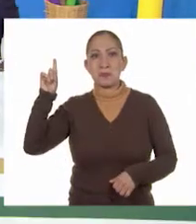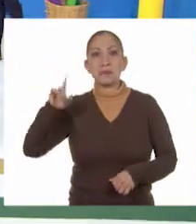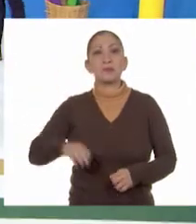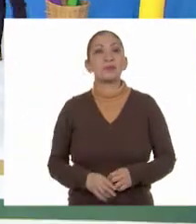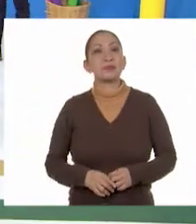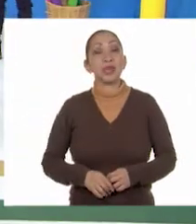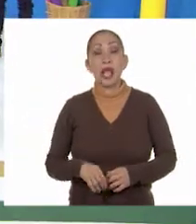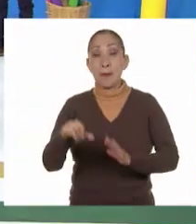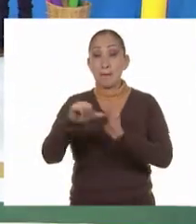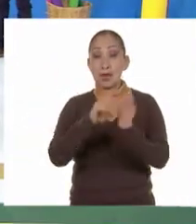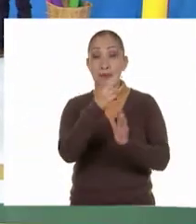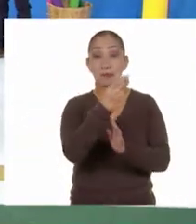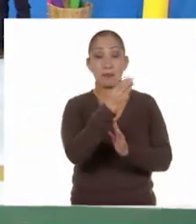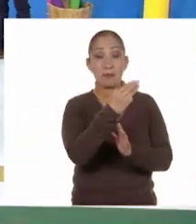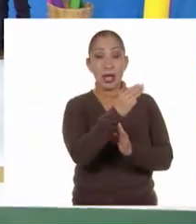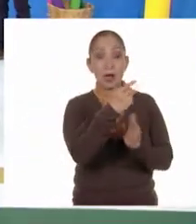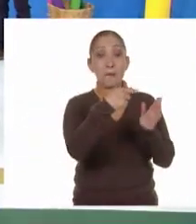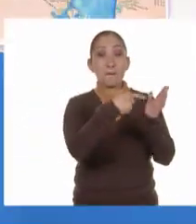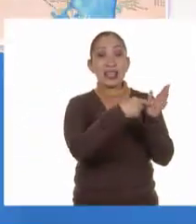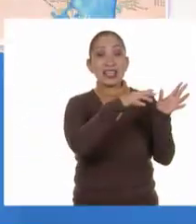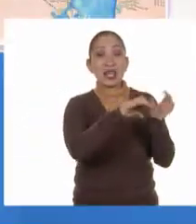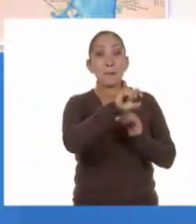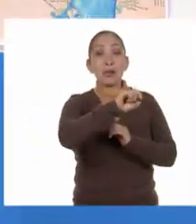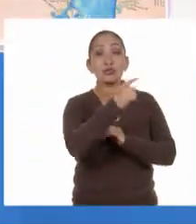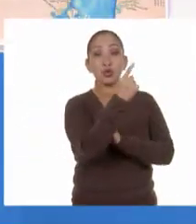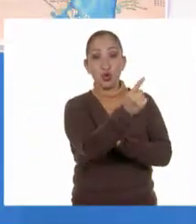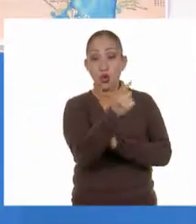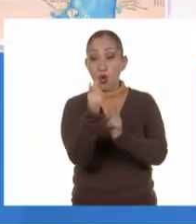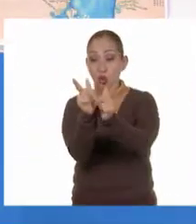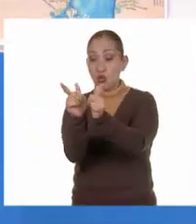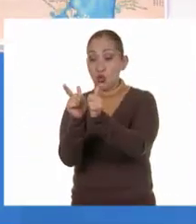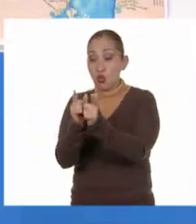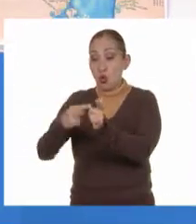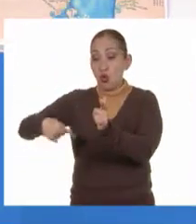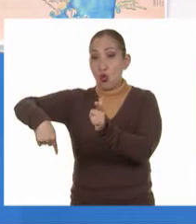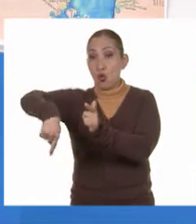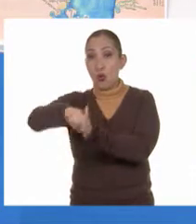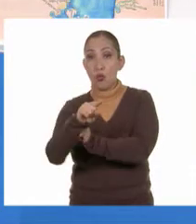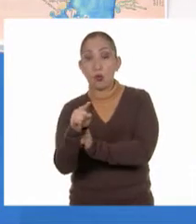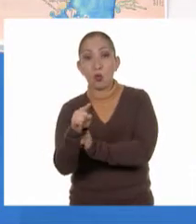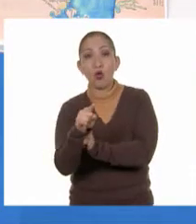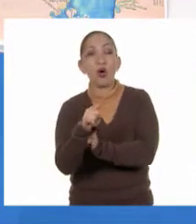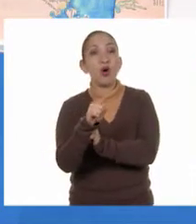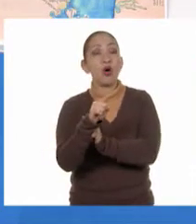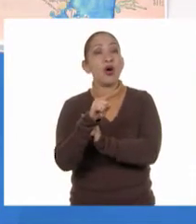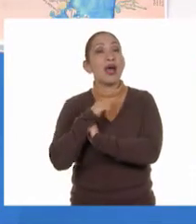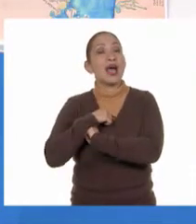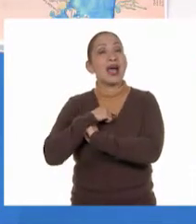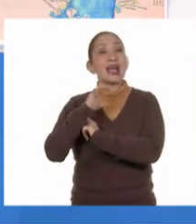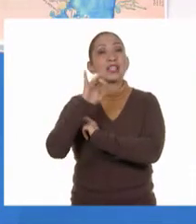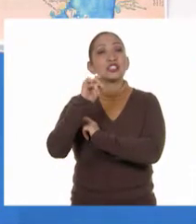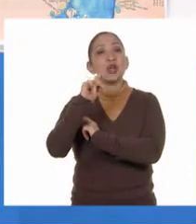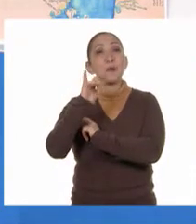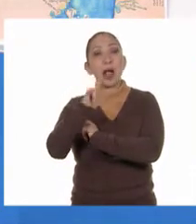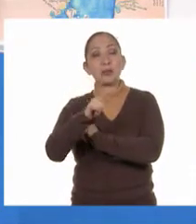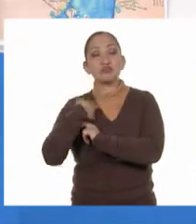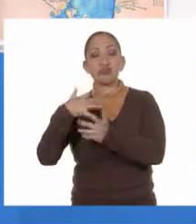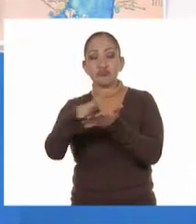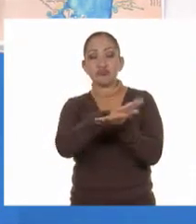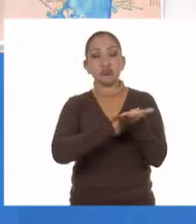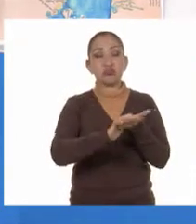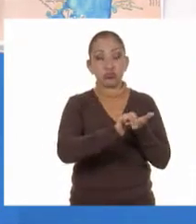En el mes de mayo de 1521, las tropas comandadas por Cristóbal de Olid destruyeron el acueducto de